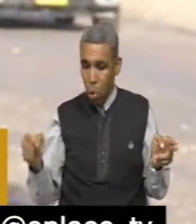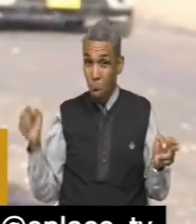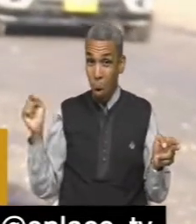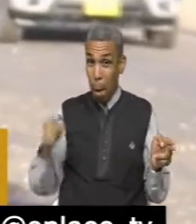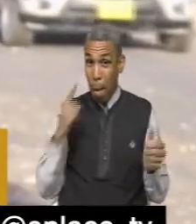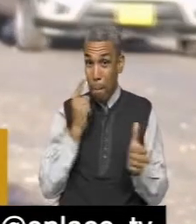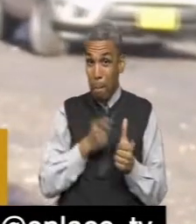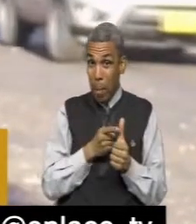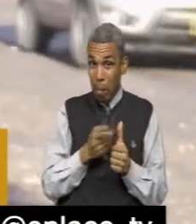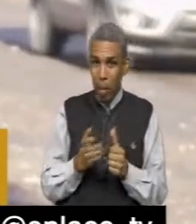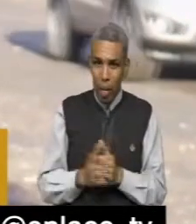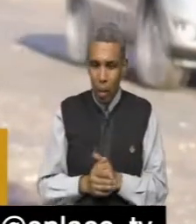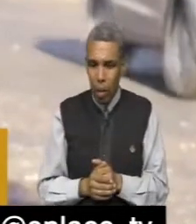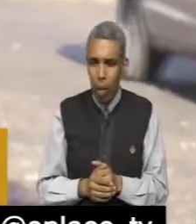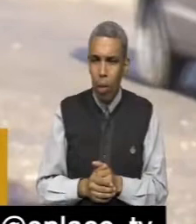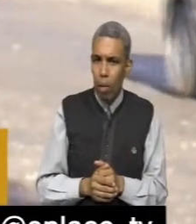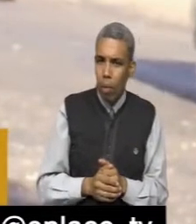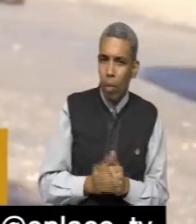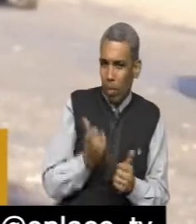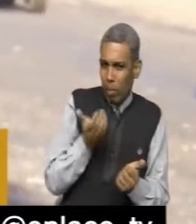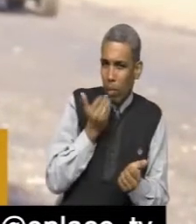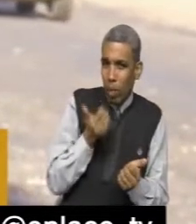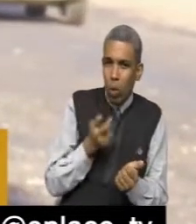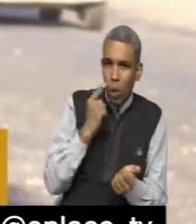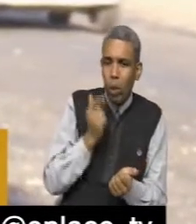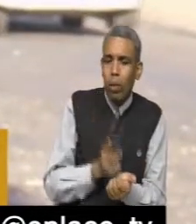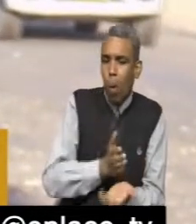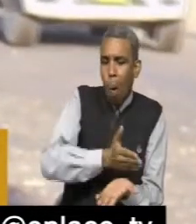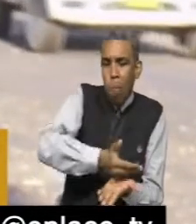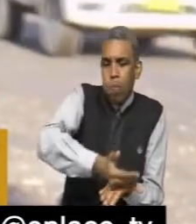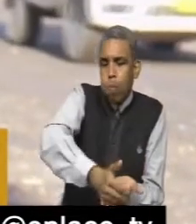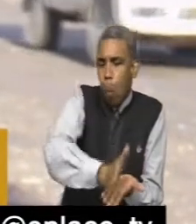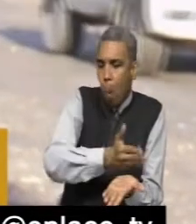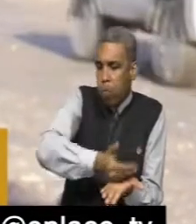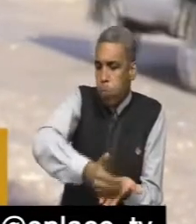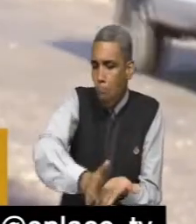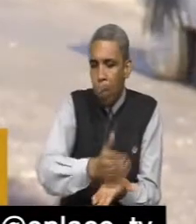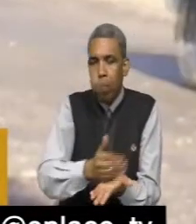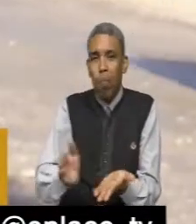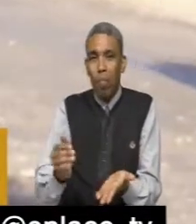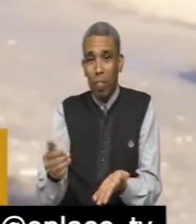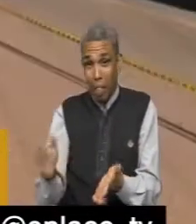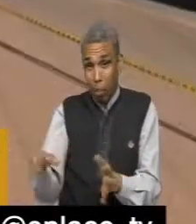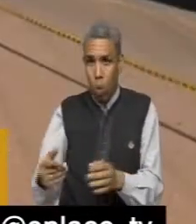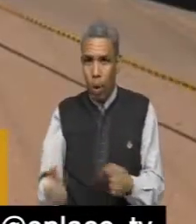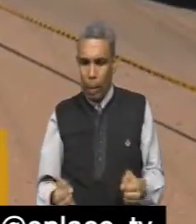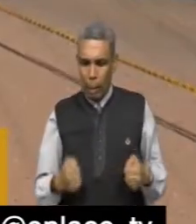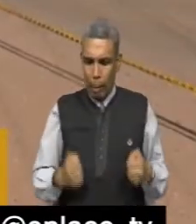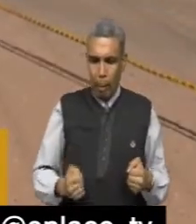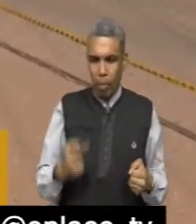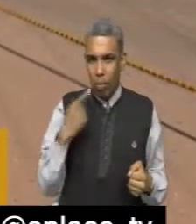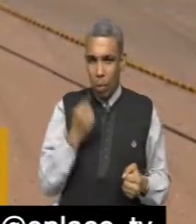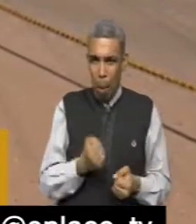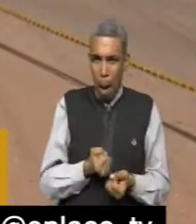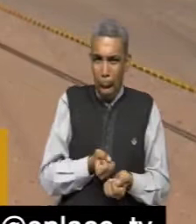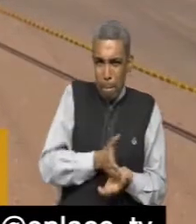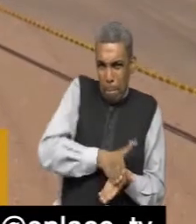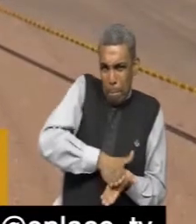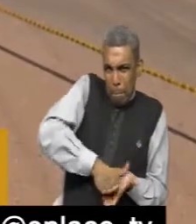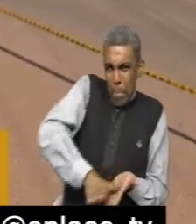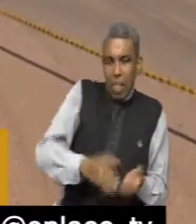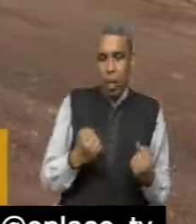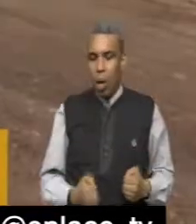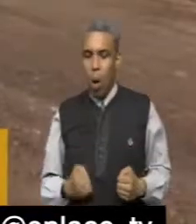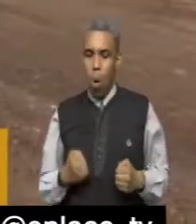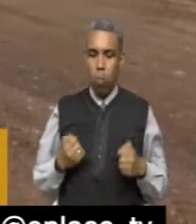se vuelven y se expande, se pisa, eso es básicamente lo que vamos a hacer. De por lo menos 1.200 millones de